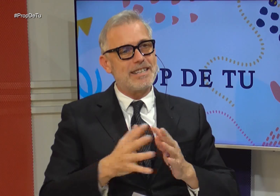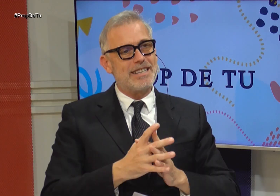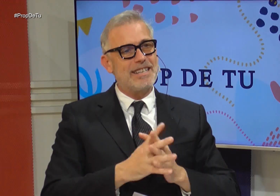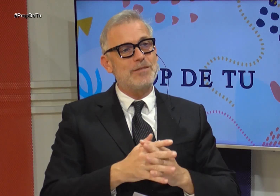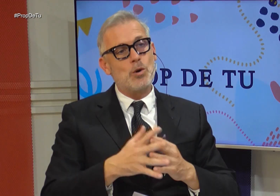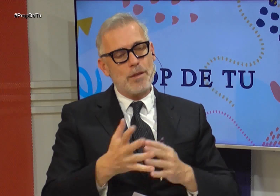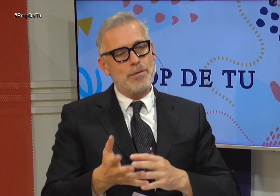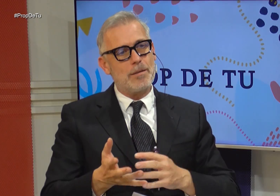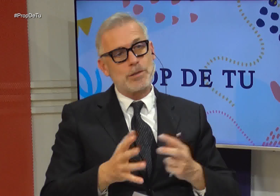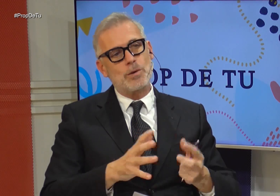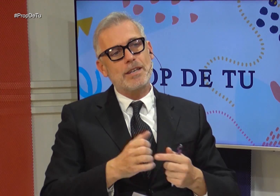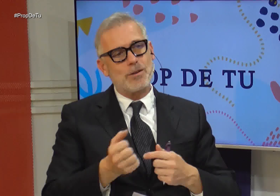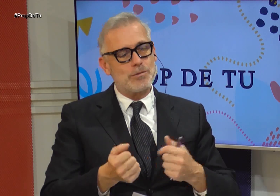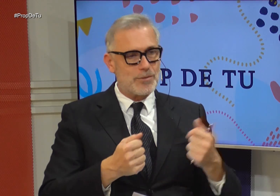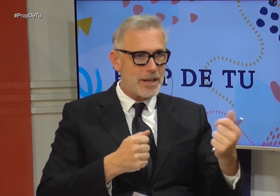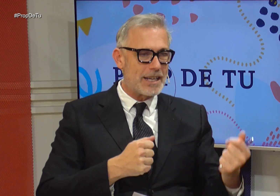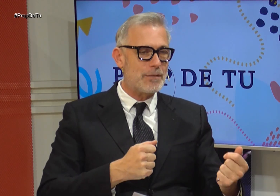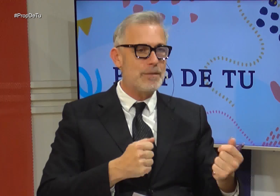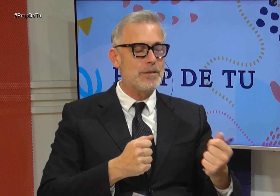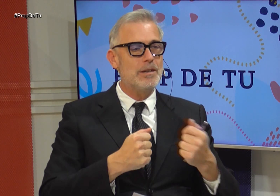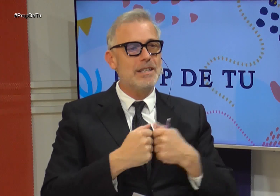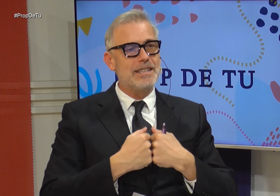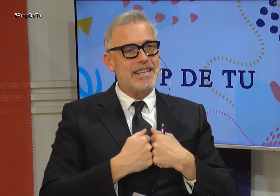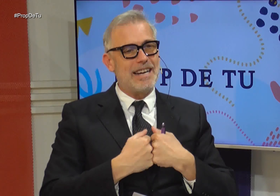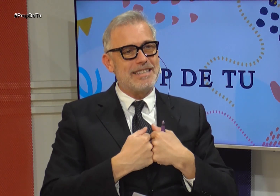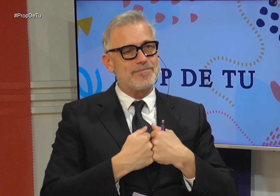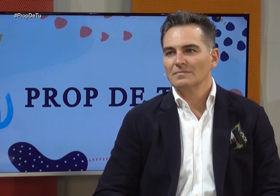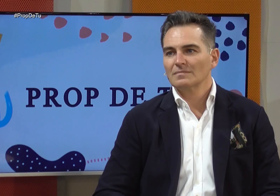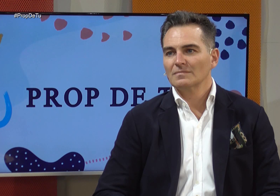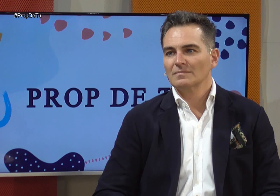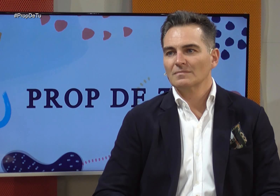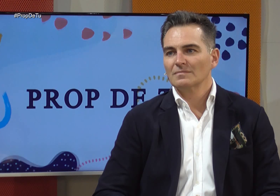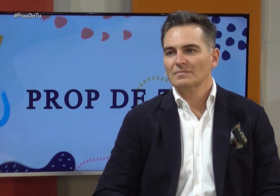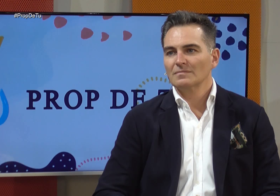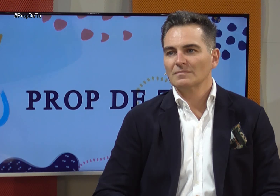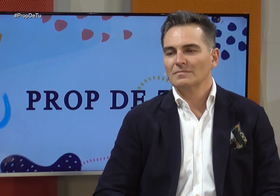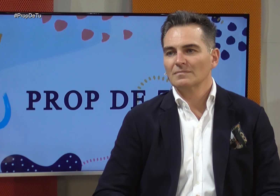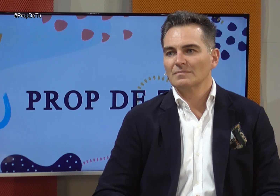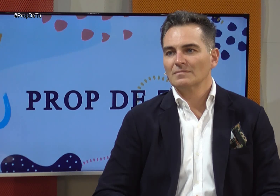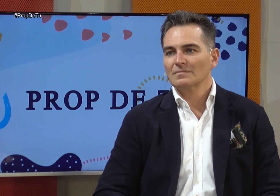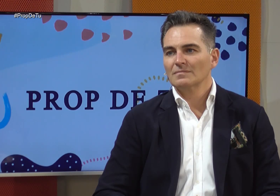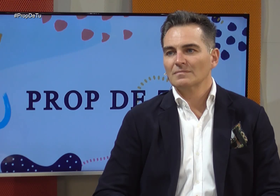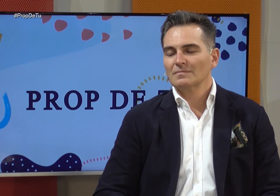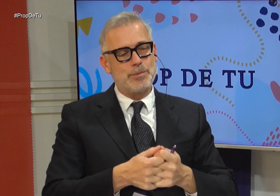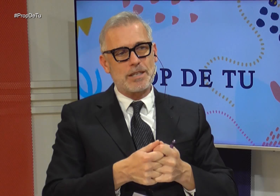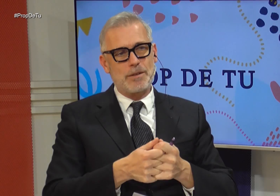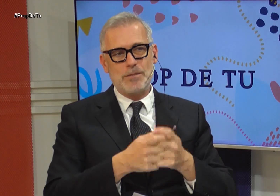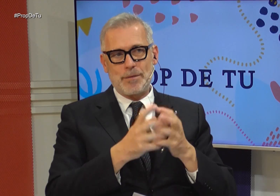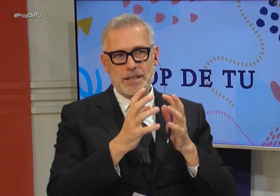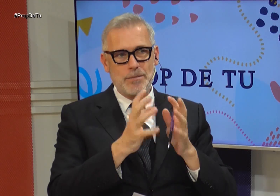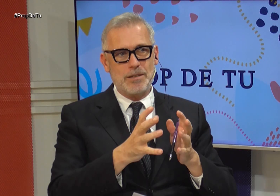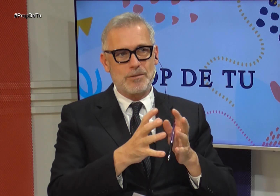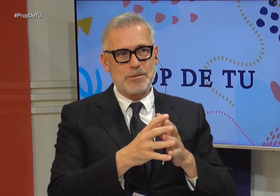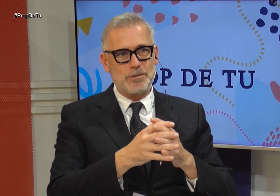combina dolencia, patología con ejercicio. En el tema de las hernias, ¿puedes hacer